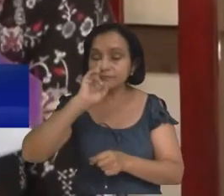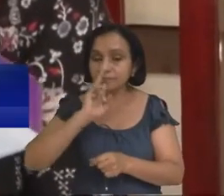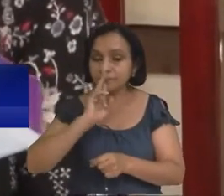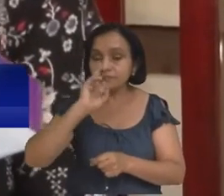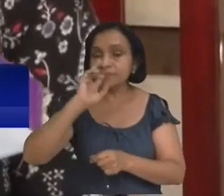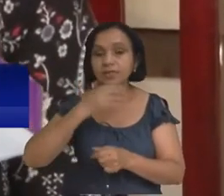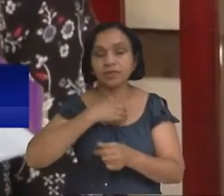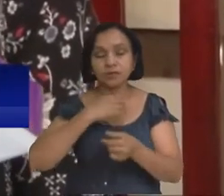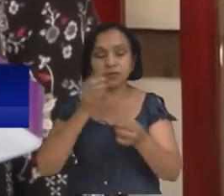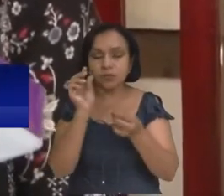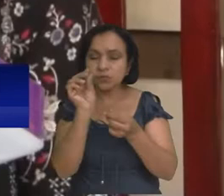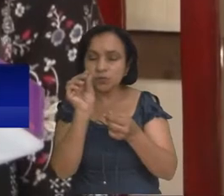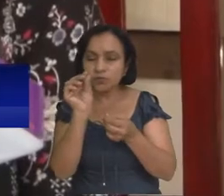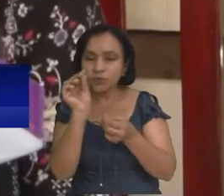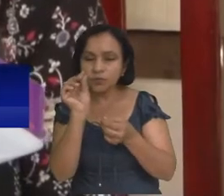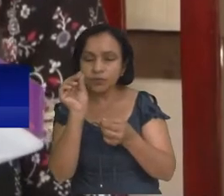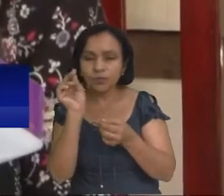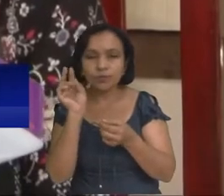de coyolito,